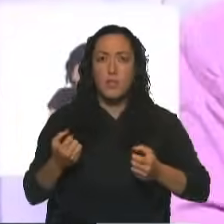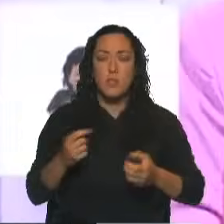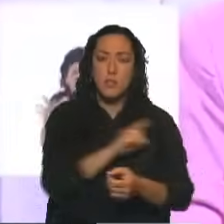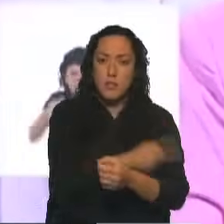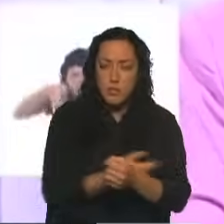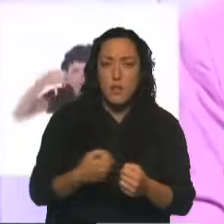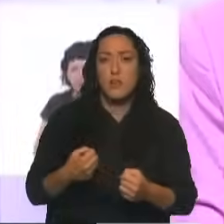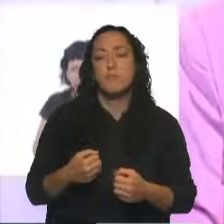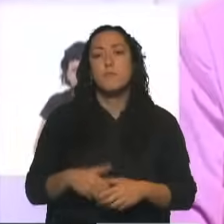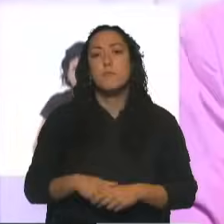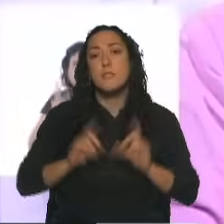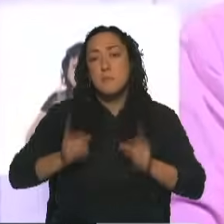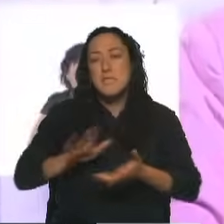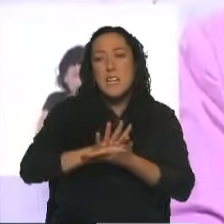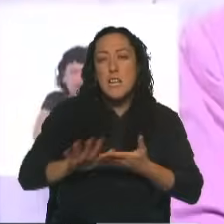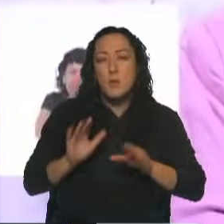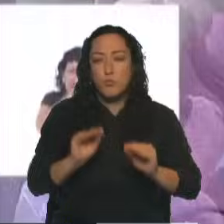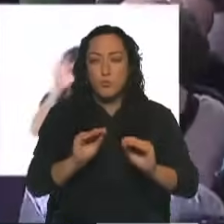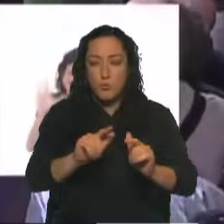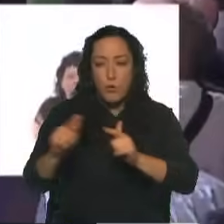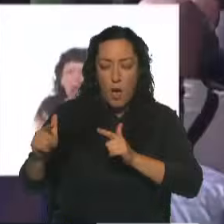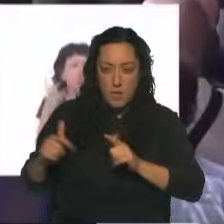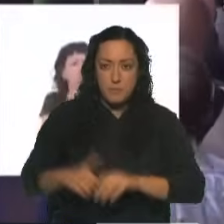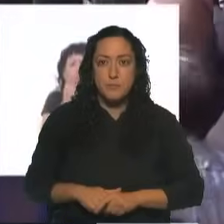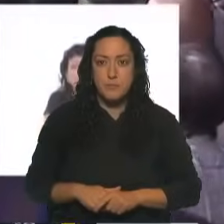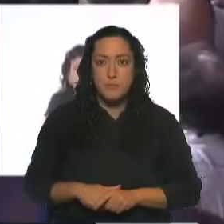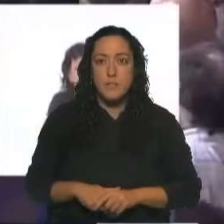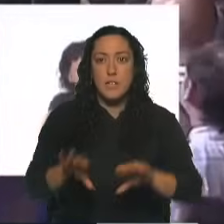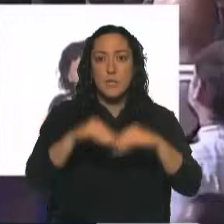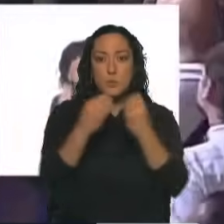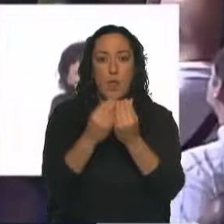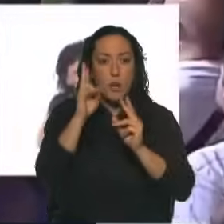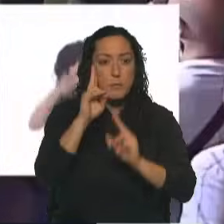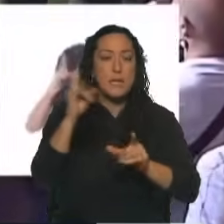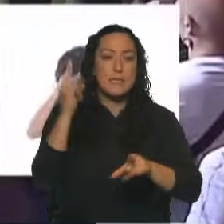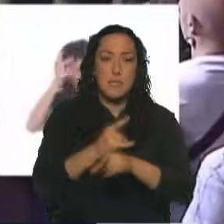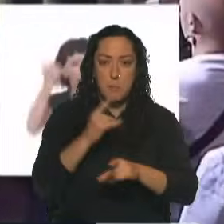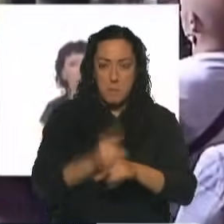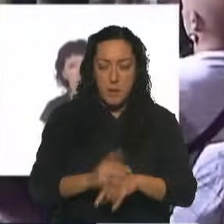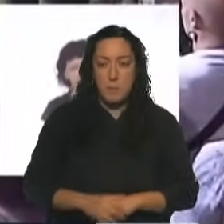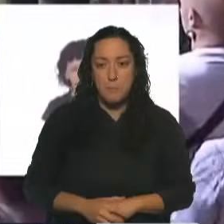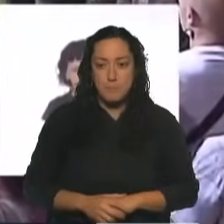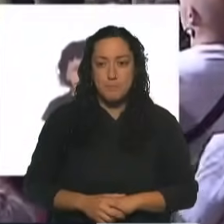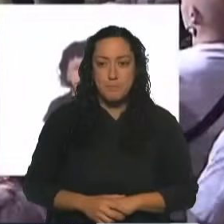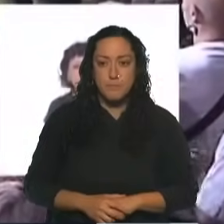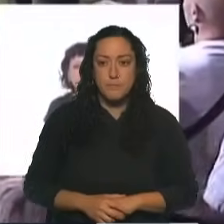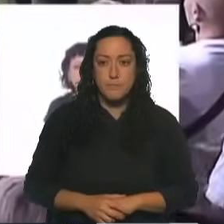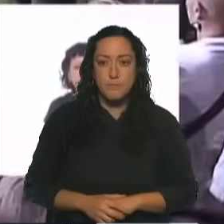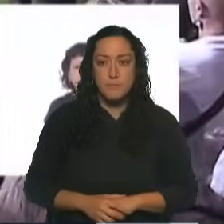que además es transparente y respeta siempre los resultados. Quiero